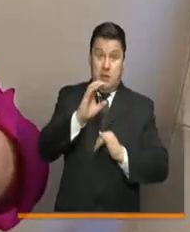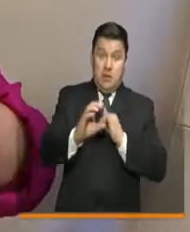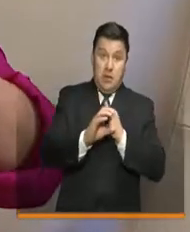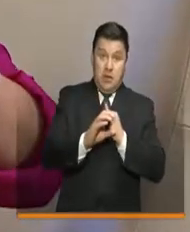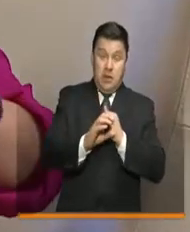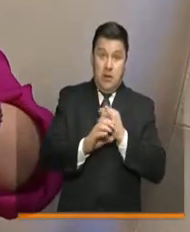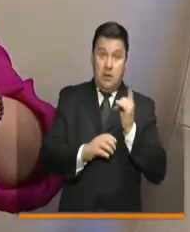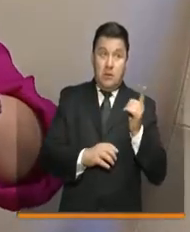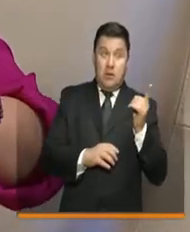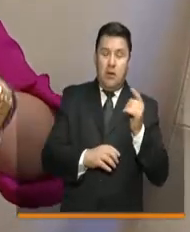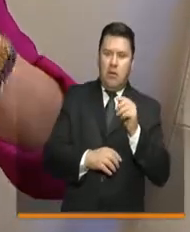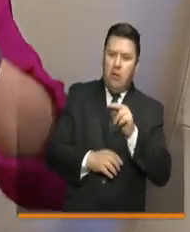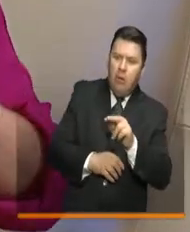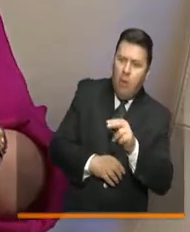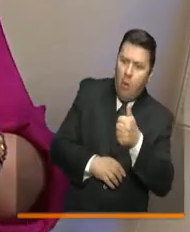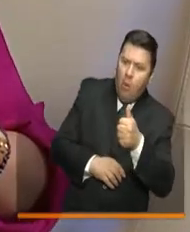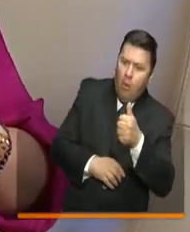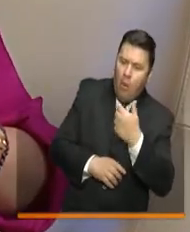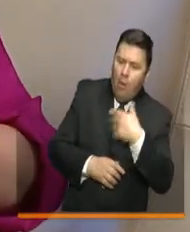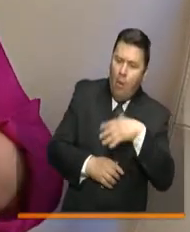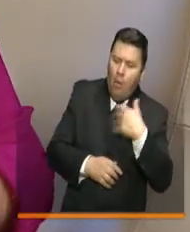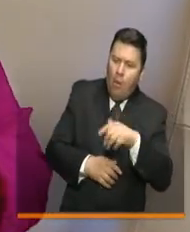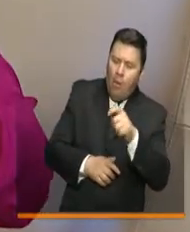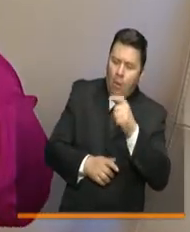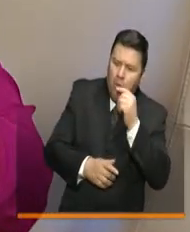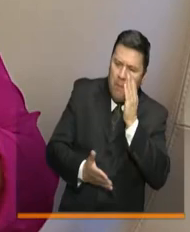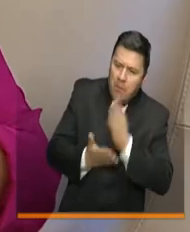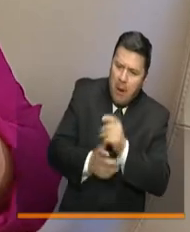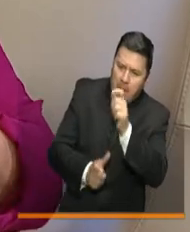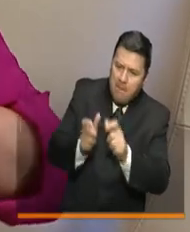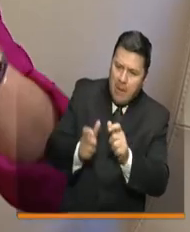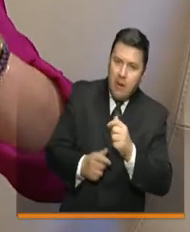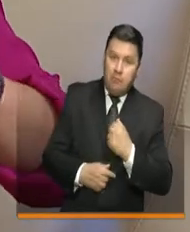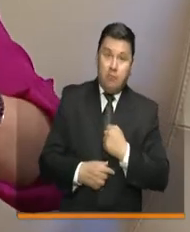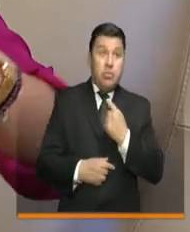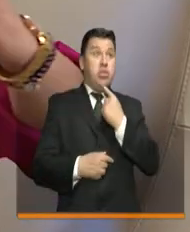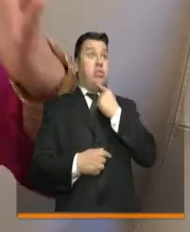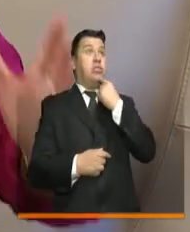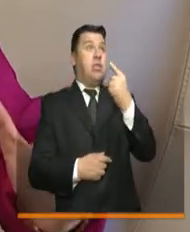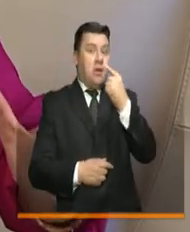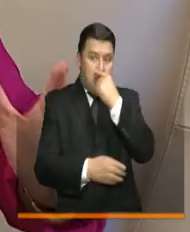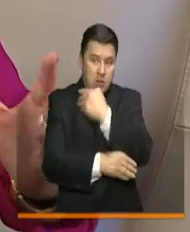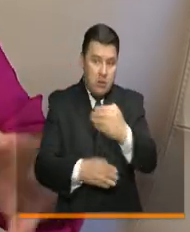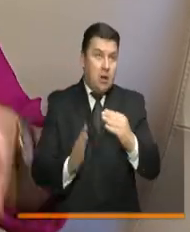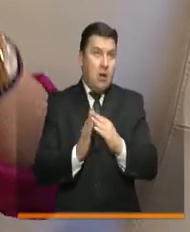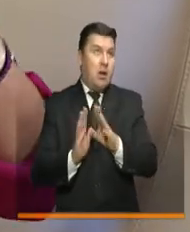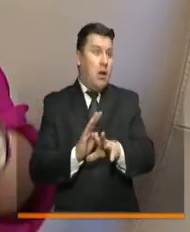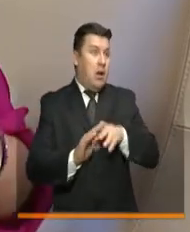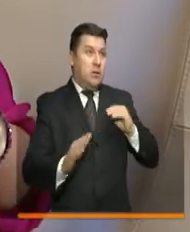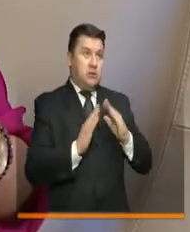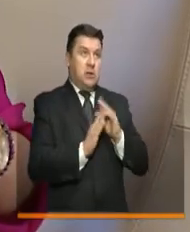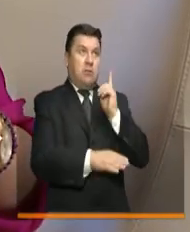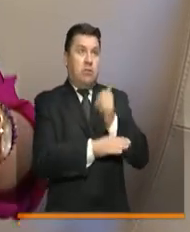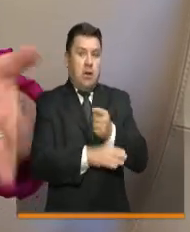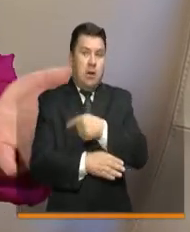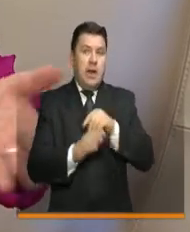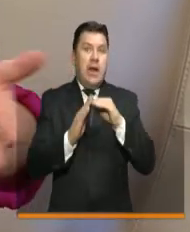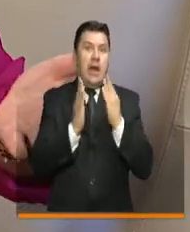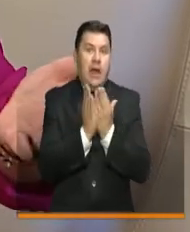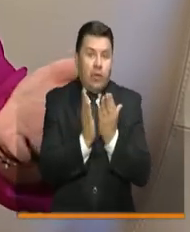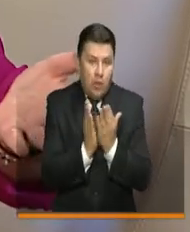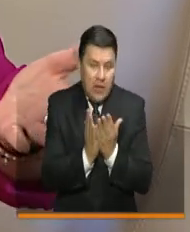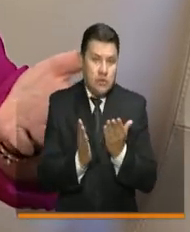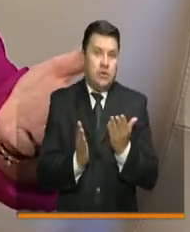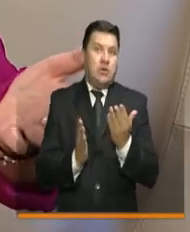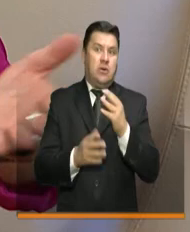tuvo el presidente del cuidado. Y obviamente en ese momento también fuimos cautos en decir, van los niños a casa, preparémonos como sistema educativo, porque